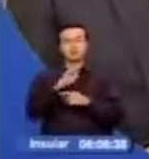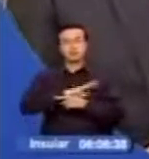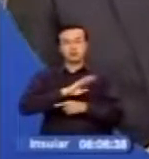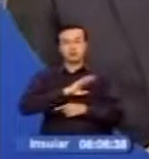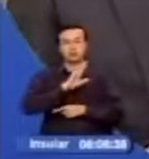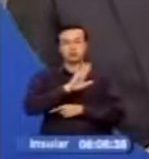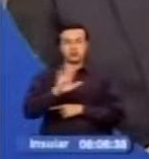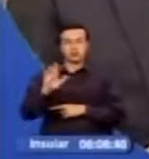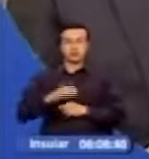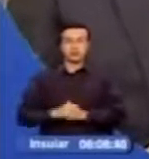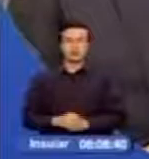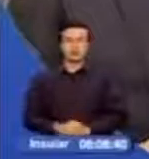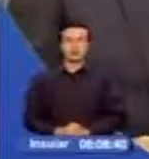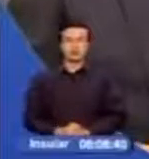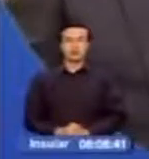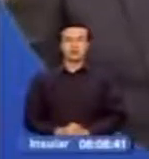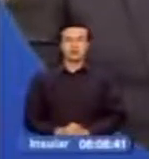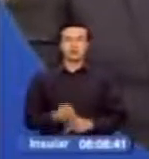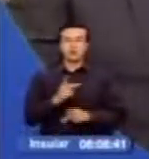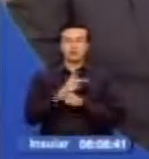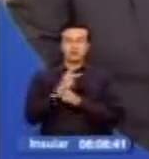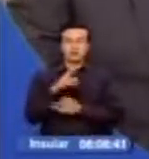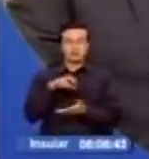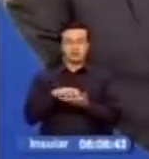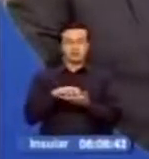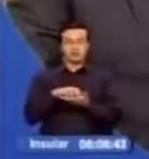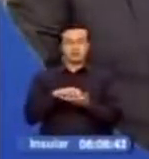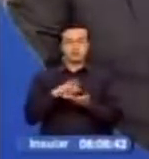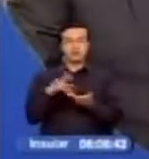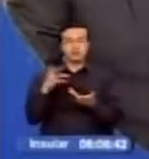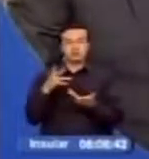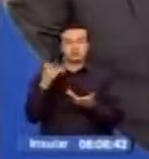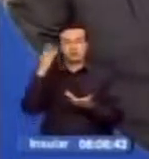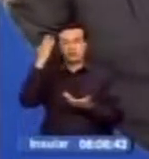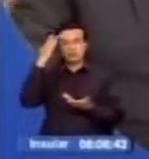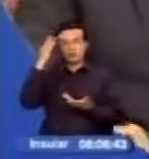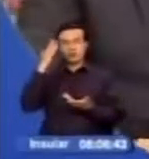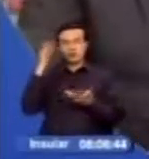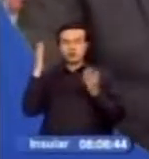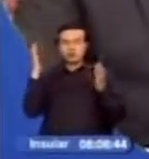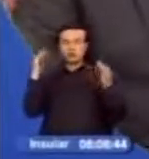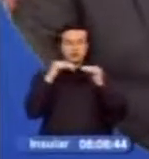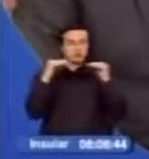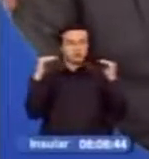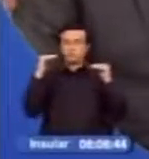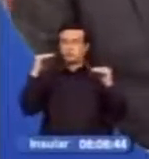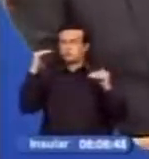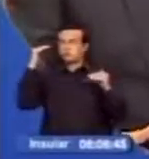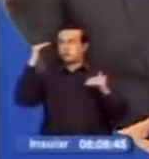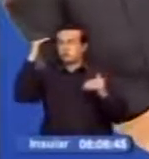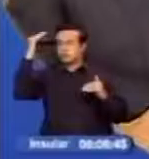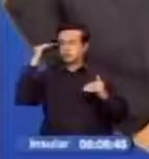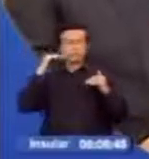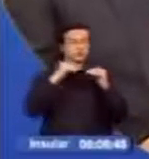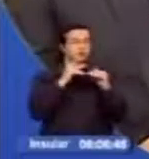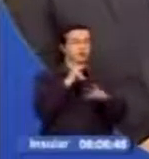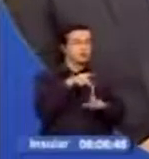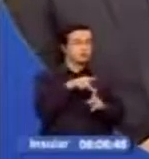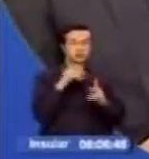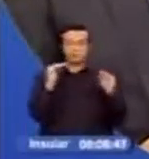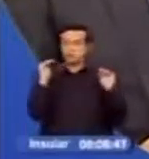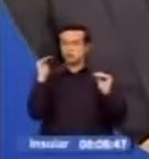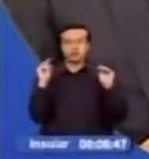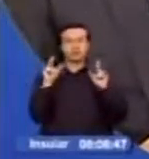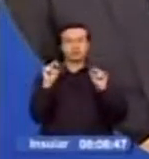municipios. Y los consejos provinciales que no pueden convertirse en alcaldías paralelas de las capitales provinciales. Por eso está muy bien